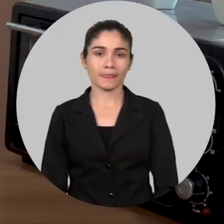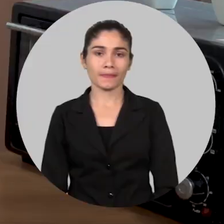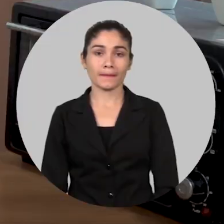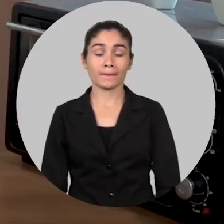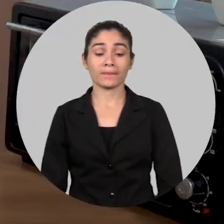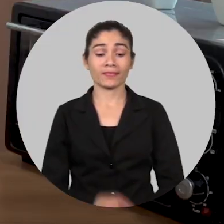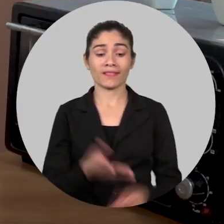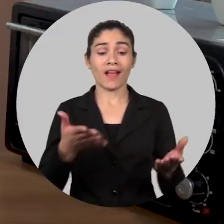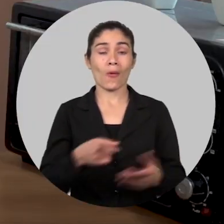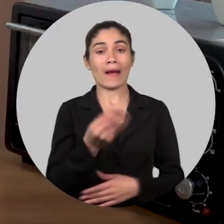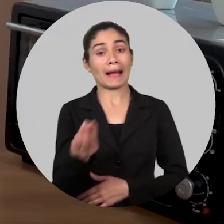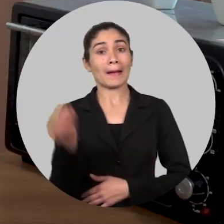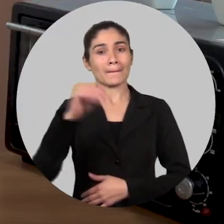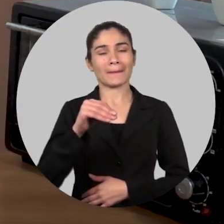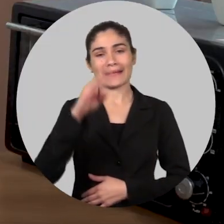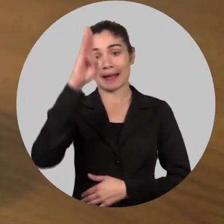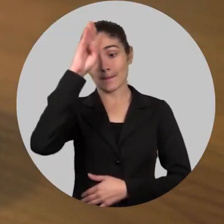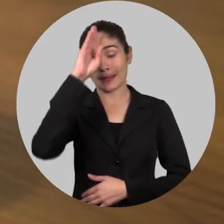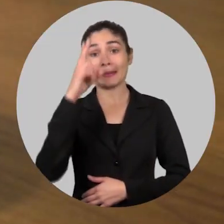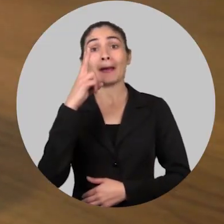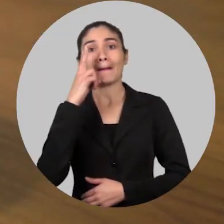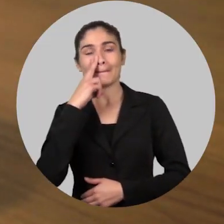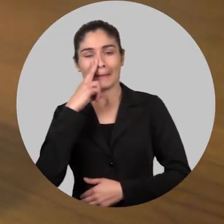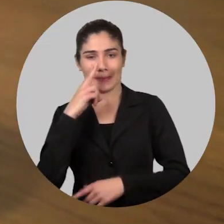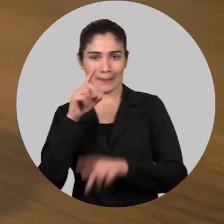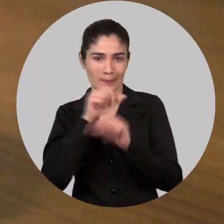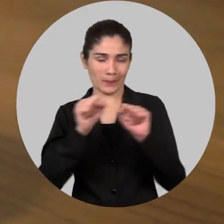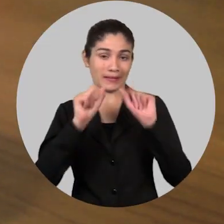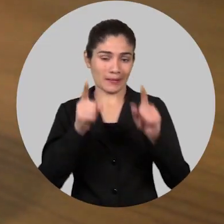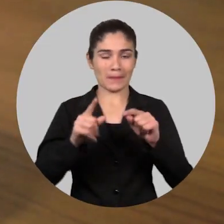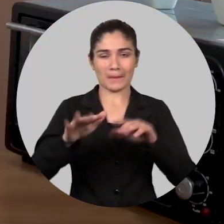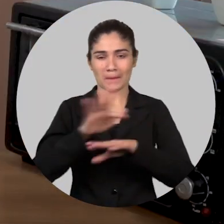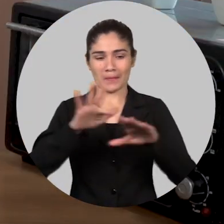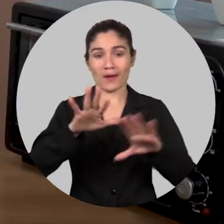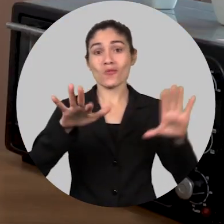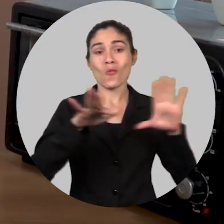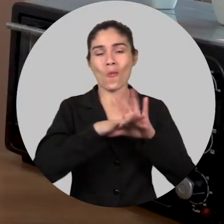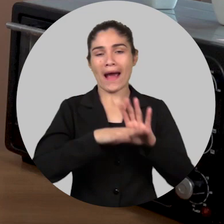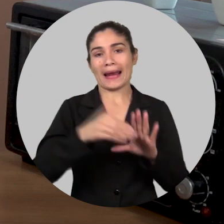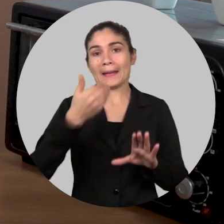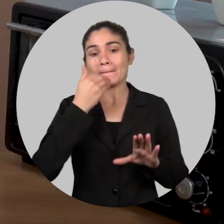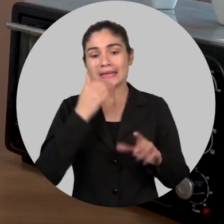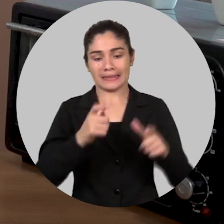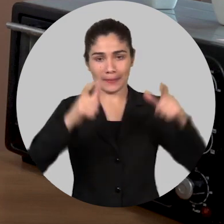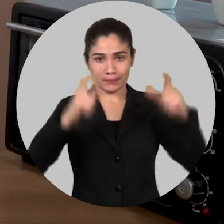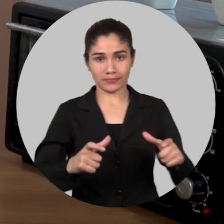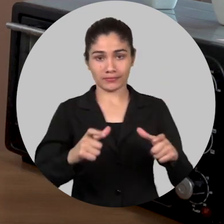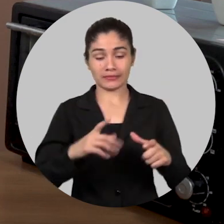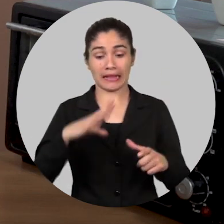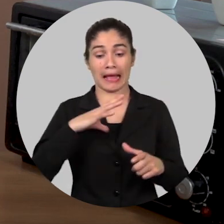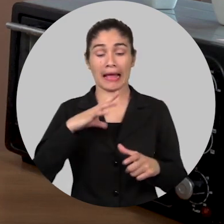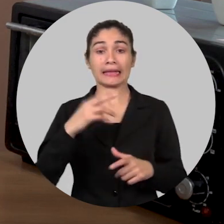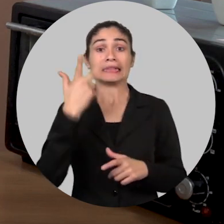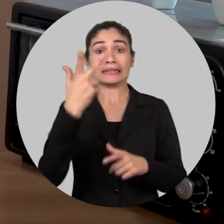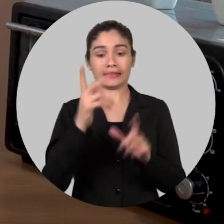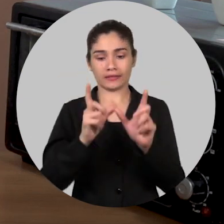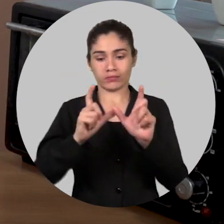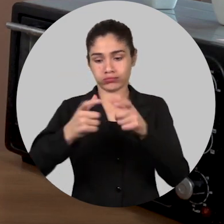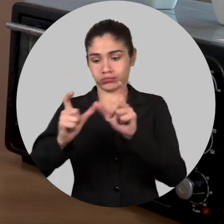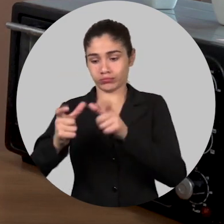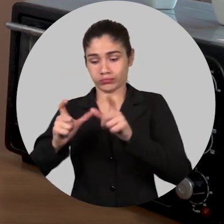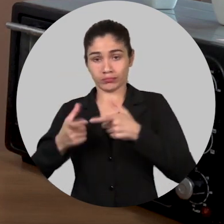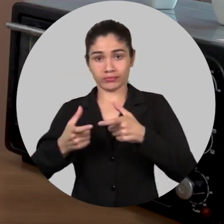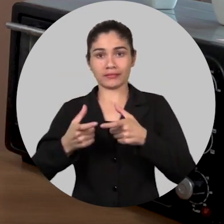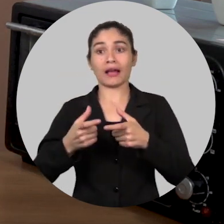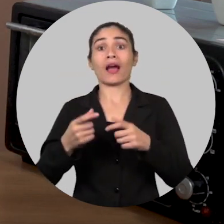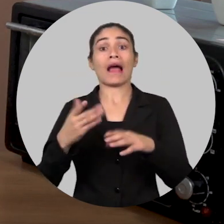Esta es la parte del plus de esta receta, que es muy rendidora, como vieron. Aquí tenemos los pancitos que vamos a